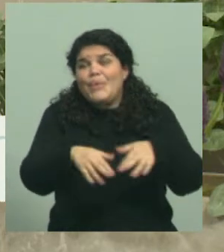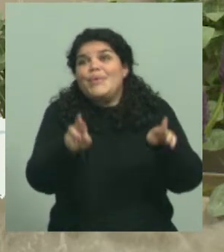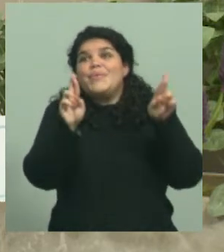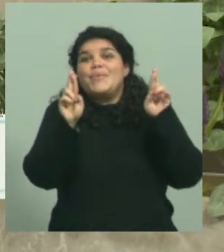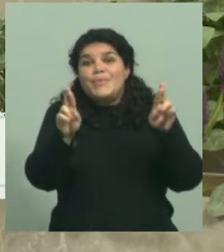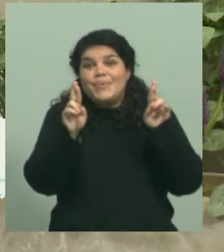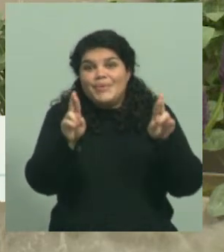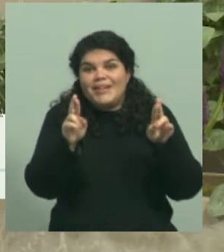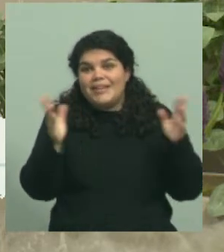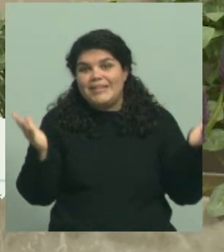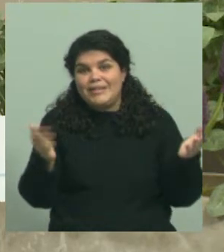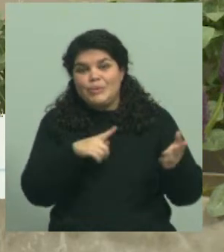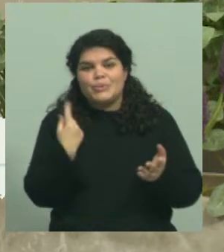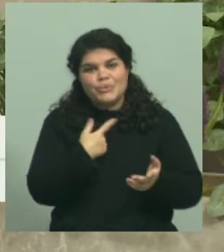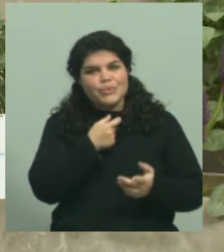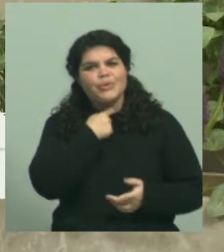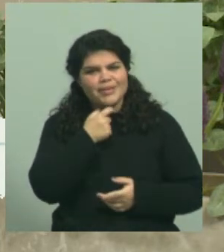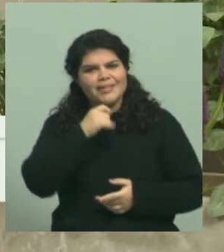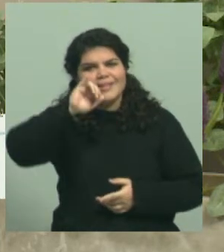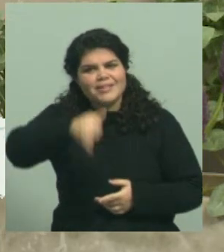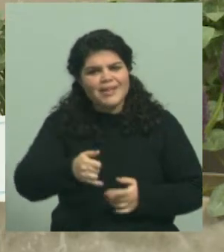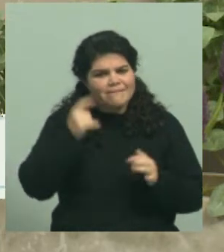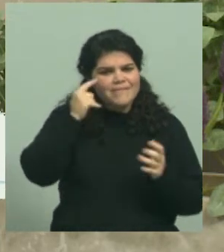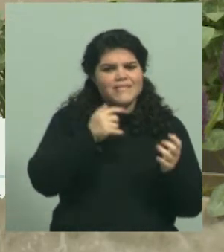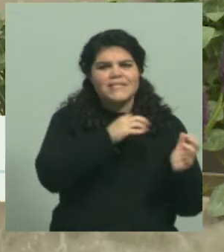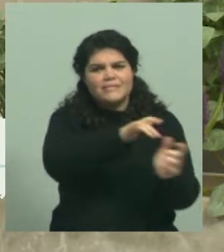los eventos que estamos proponiendo, porque es sumamente importante.